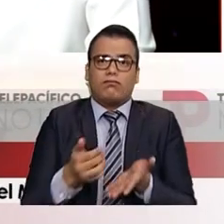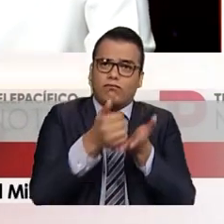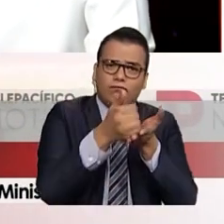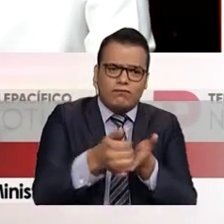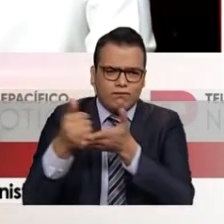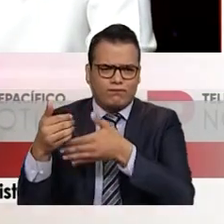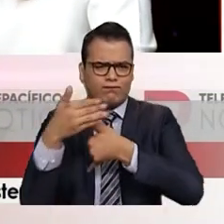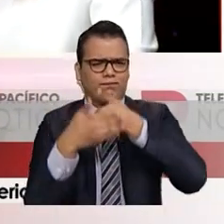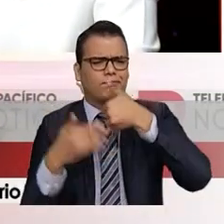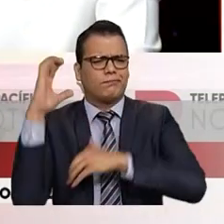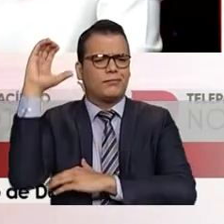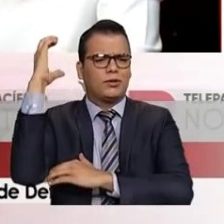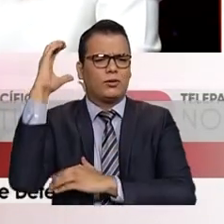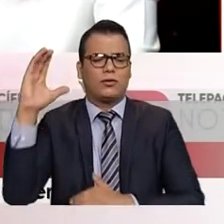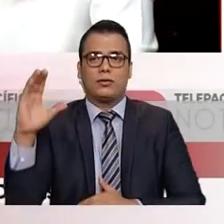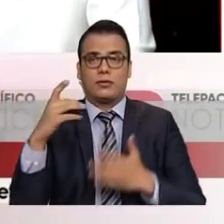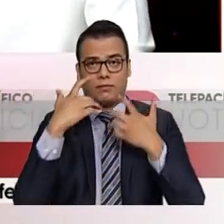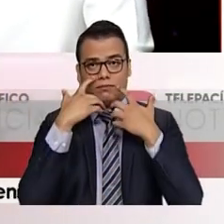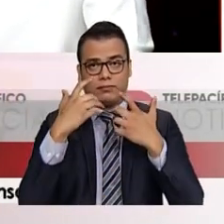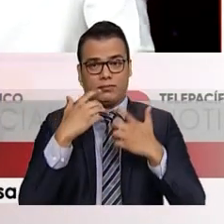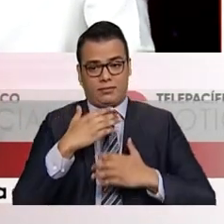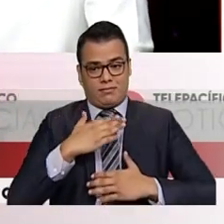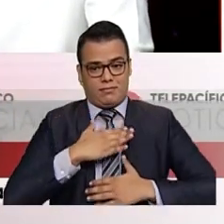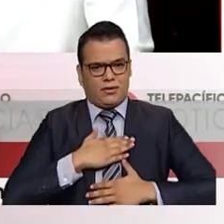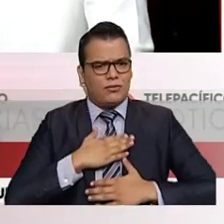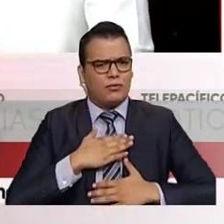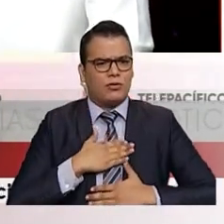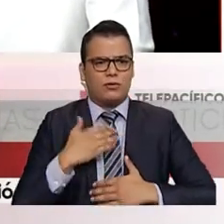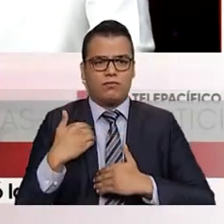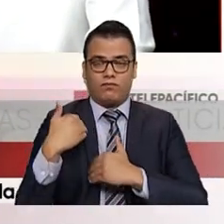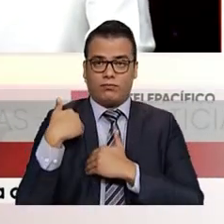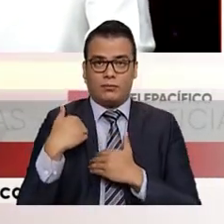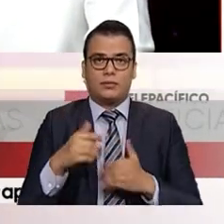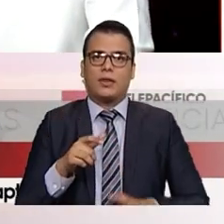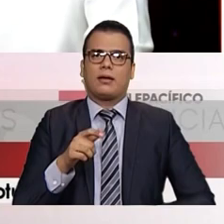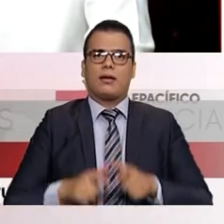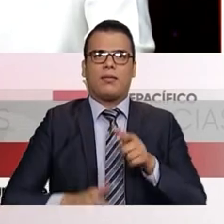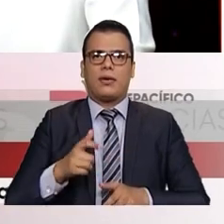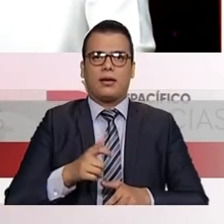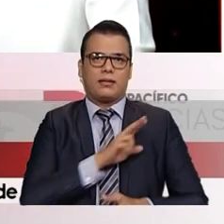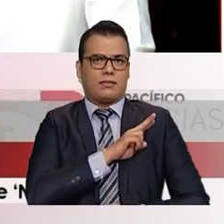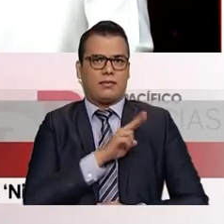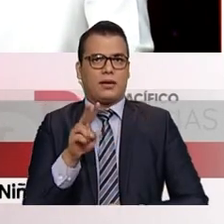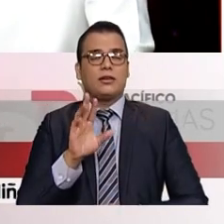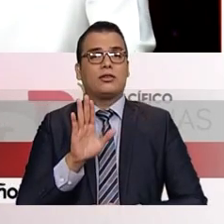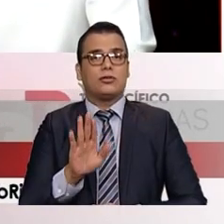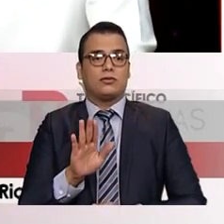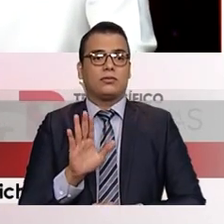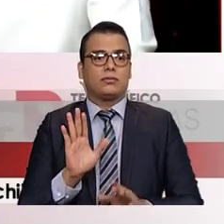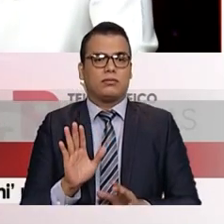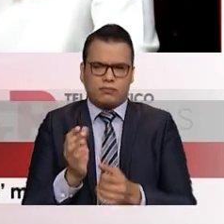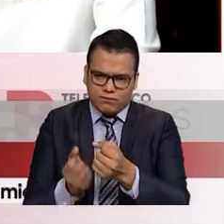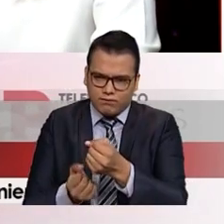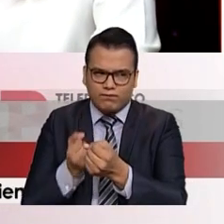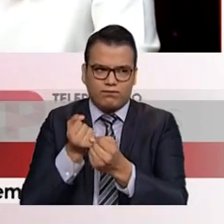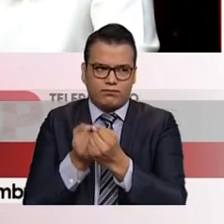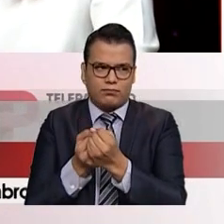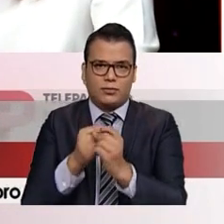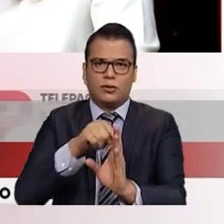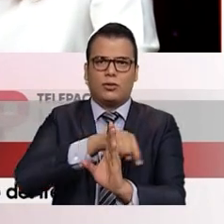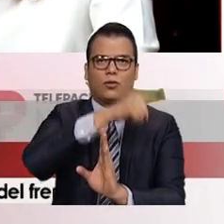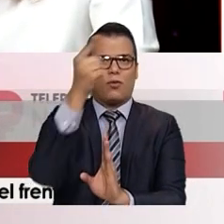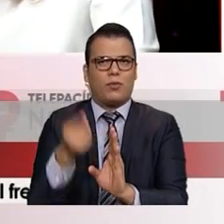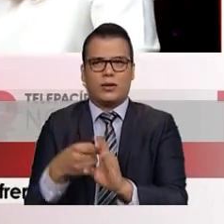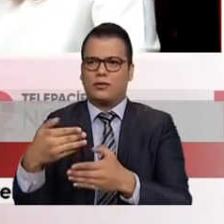colombia pero especialmente en el caso mío que mi curul es departamental y acompañar al valle del cauca